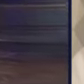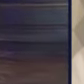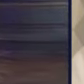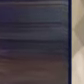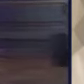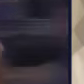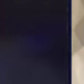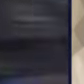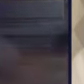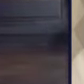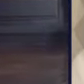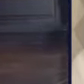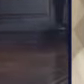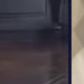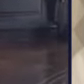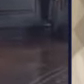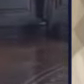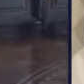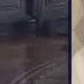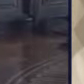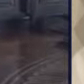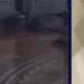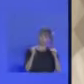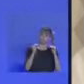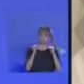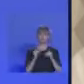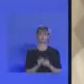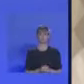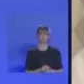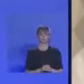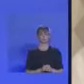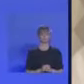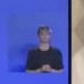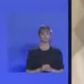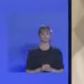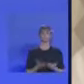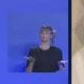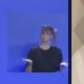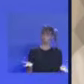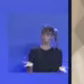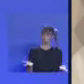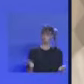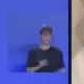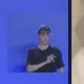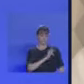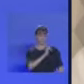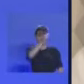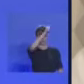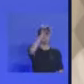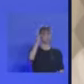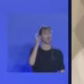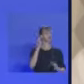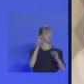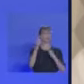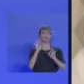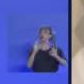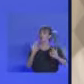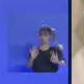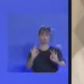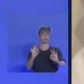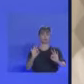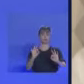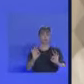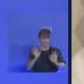otra parte del resto de los españoles, dejamos de ser ciudadanos libres e iguales, lo que supone no solamente es que las comunidades tengamos a partir de